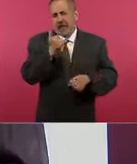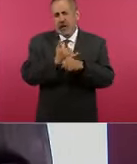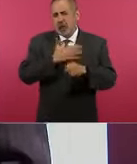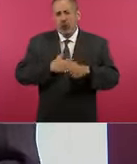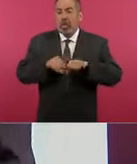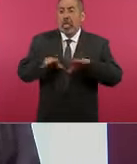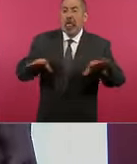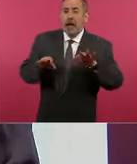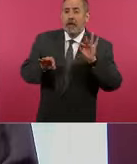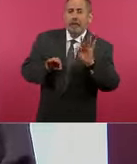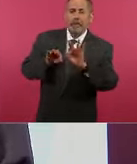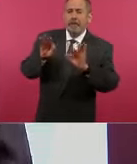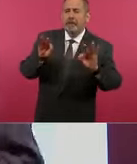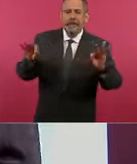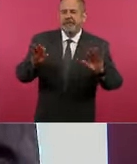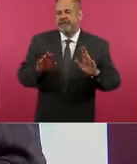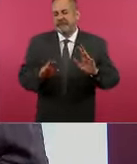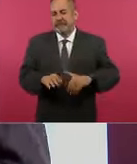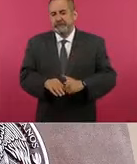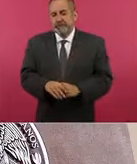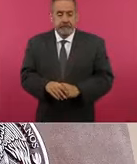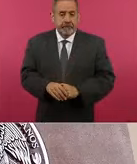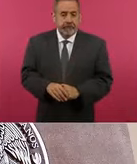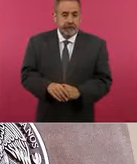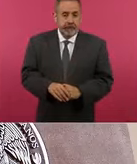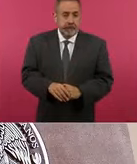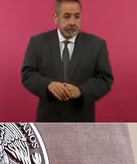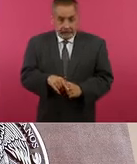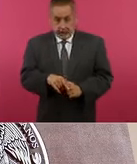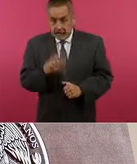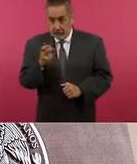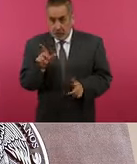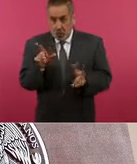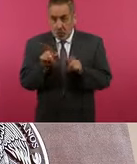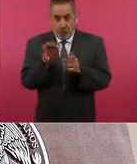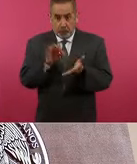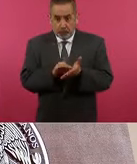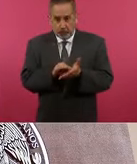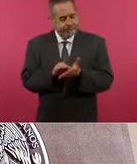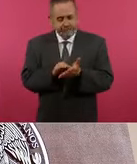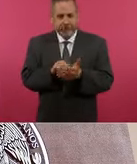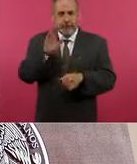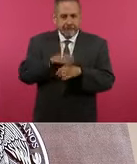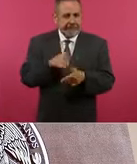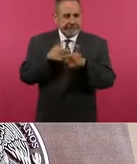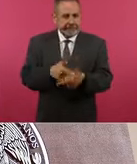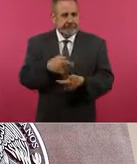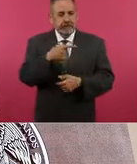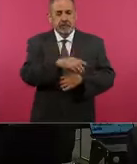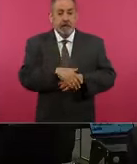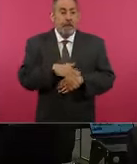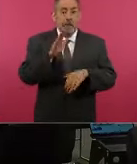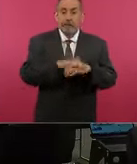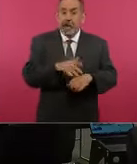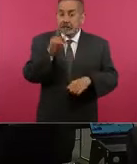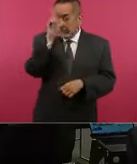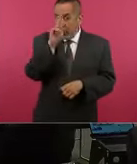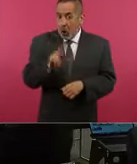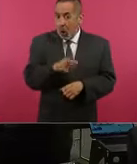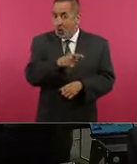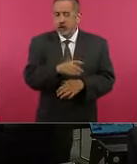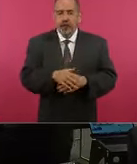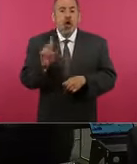difundida. Pero si creen que esto fue todo, se equivocan. Fueron aún más lejos.